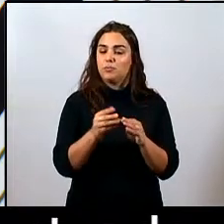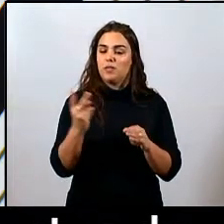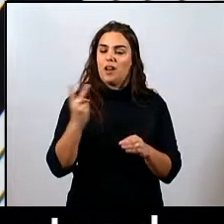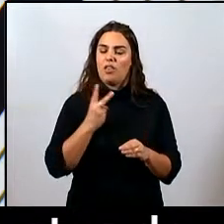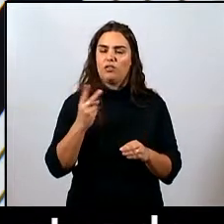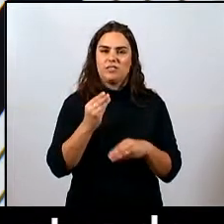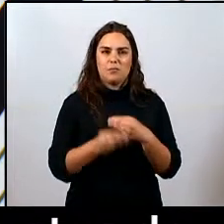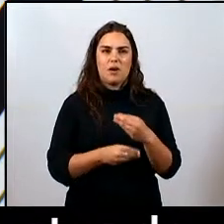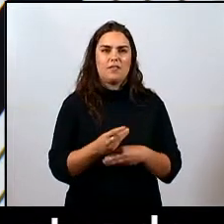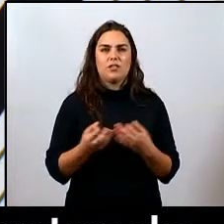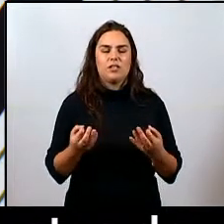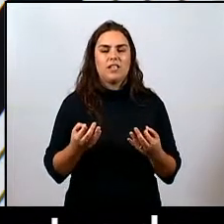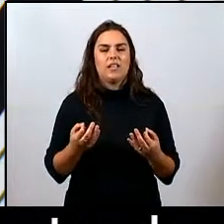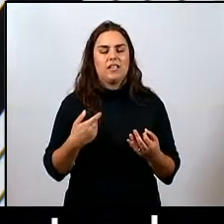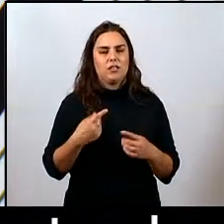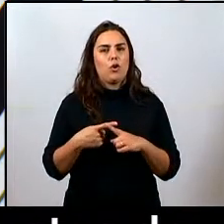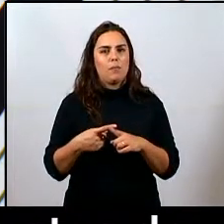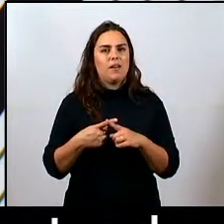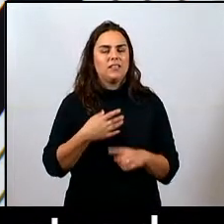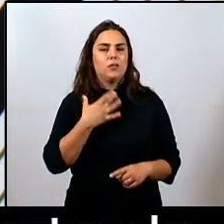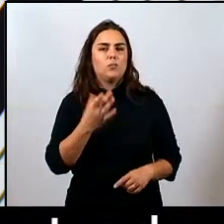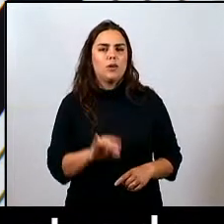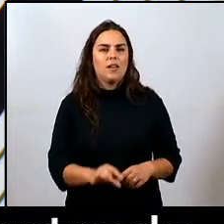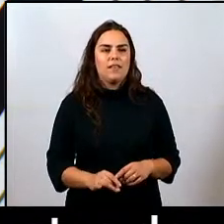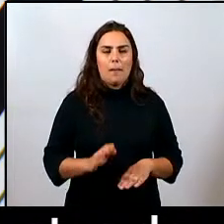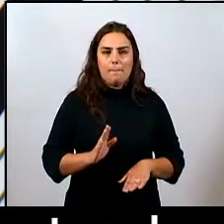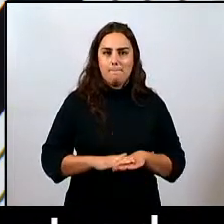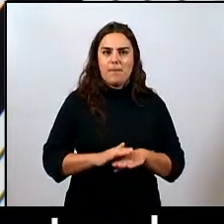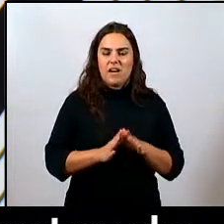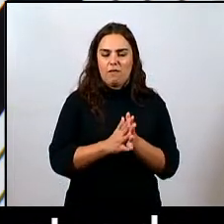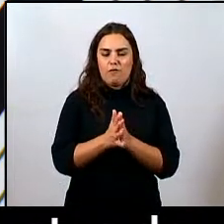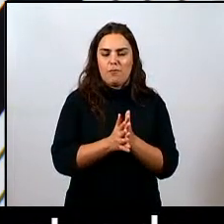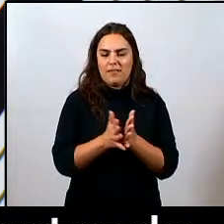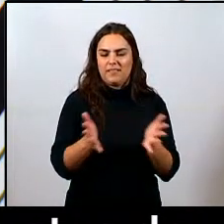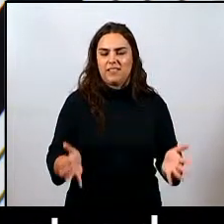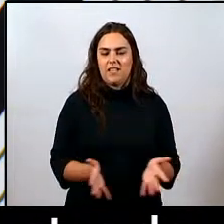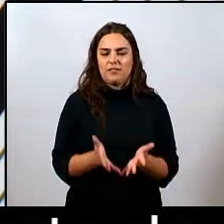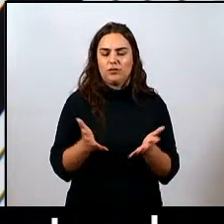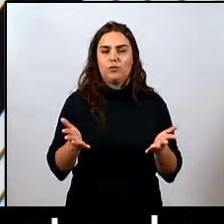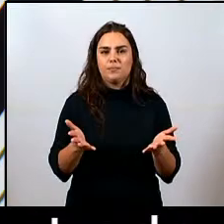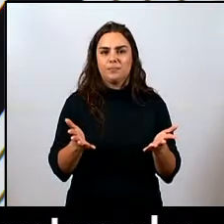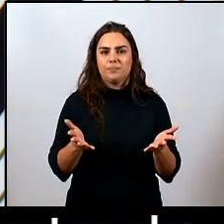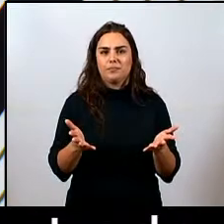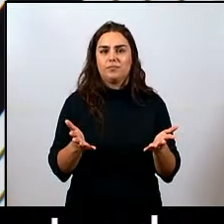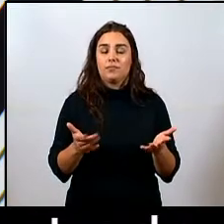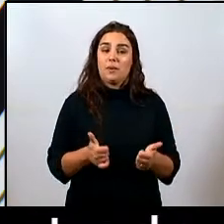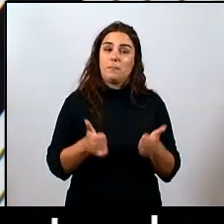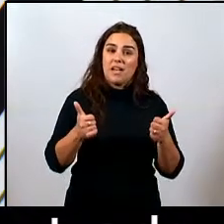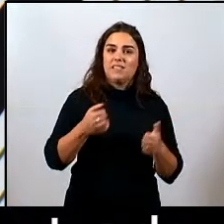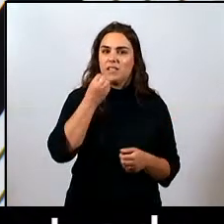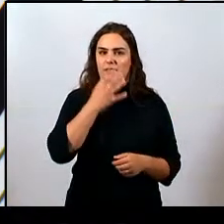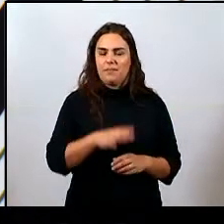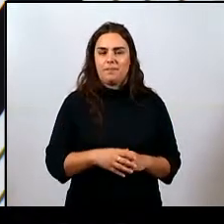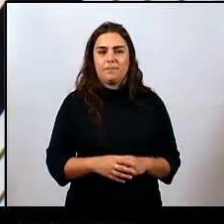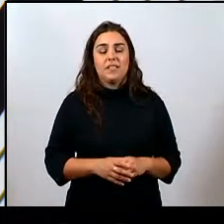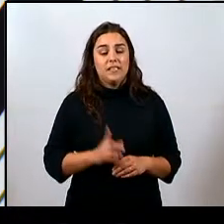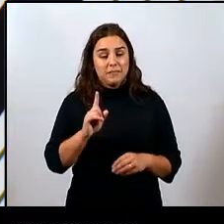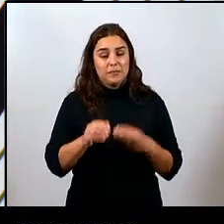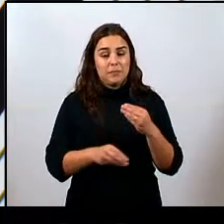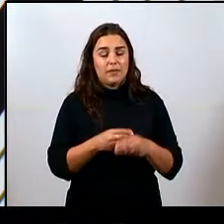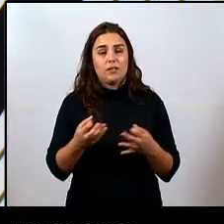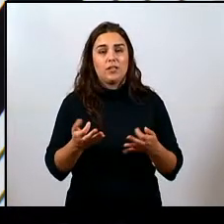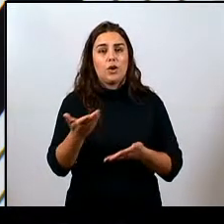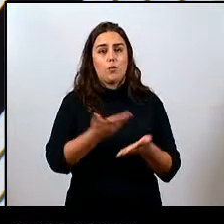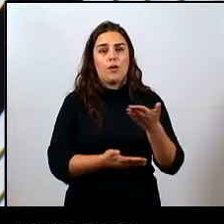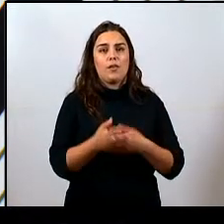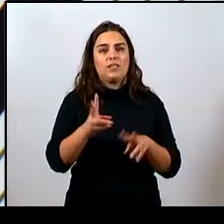comunidades y que podemos compartir para seguir fomentando que haya más vivienda. También lo estamos haciendo, esa colaboración en